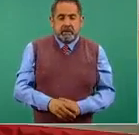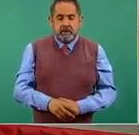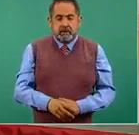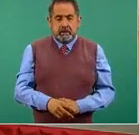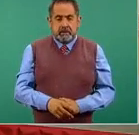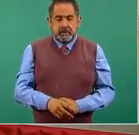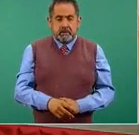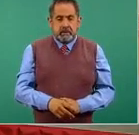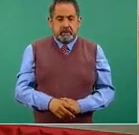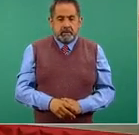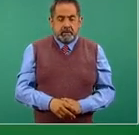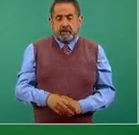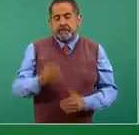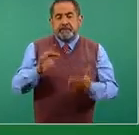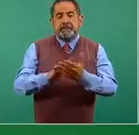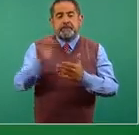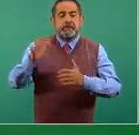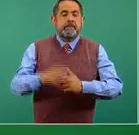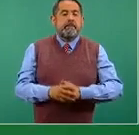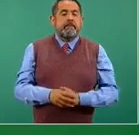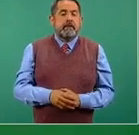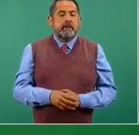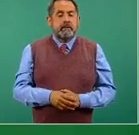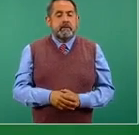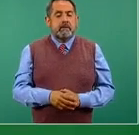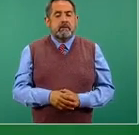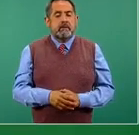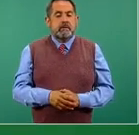Súper. Pues muchas gracias.